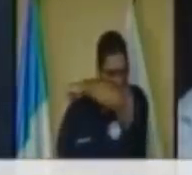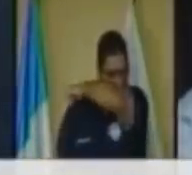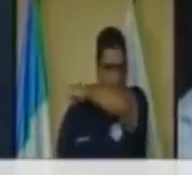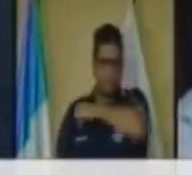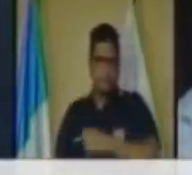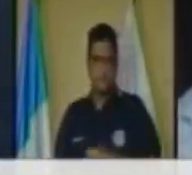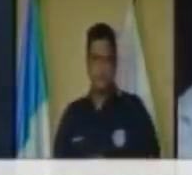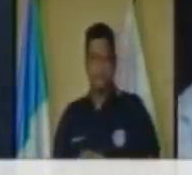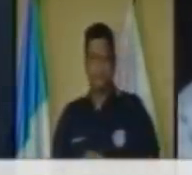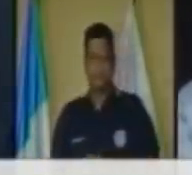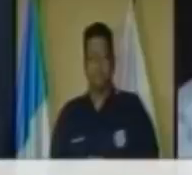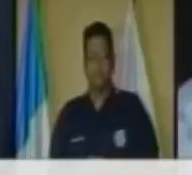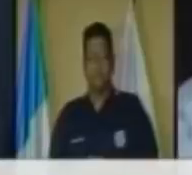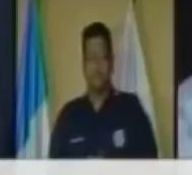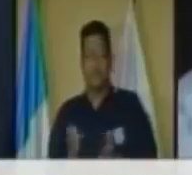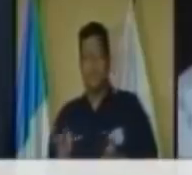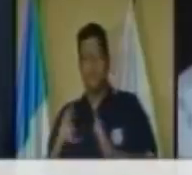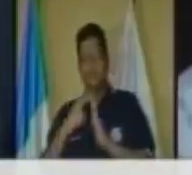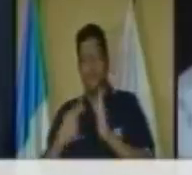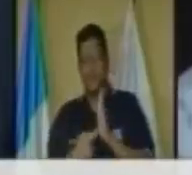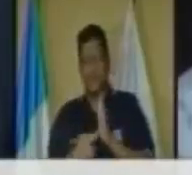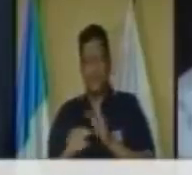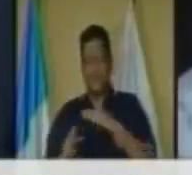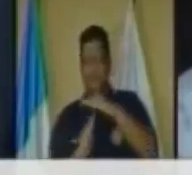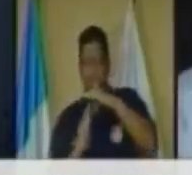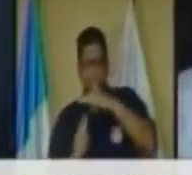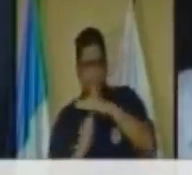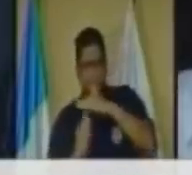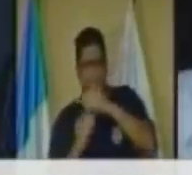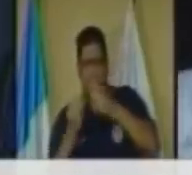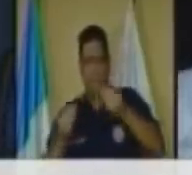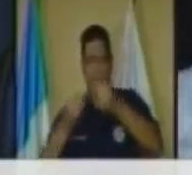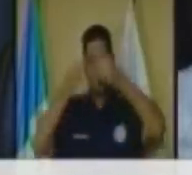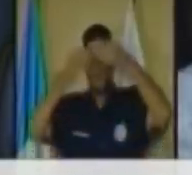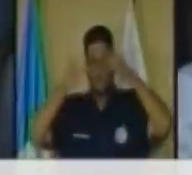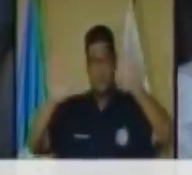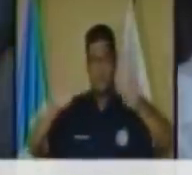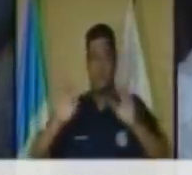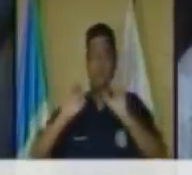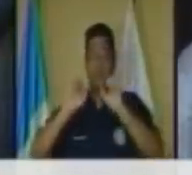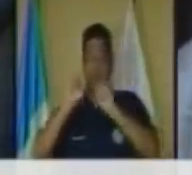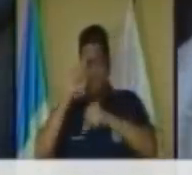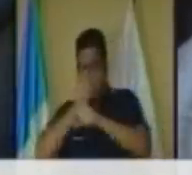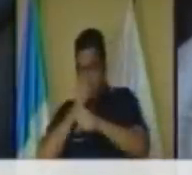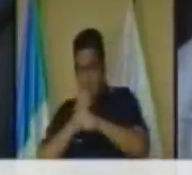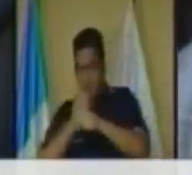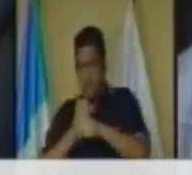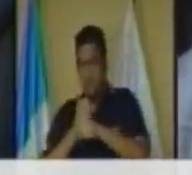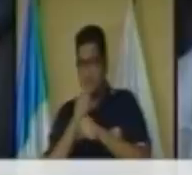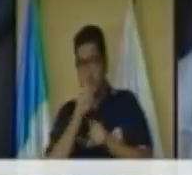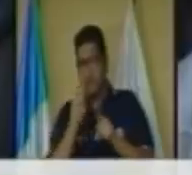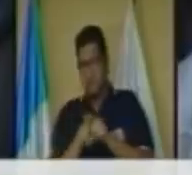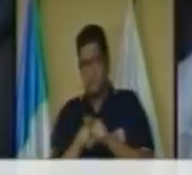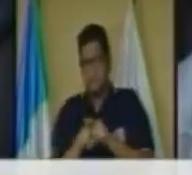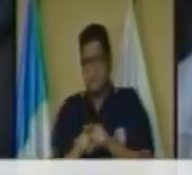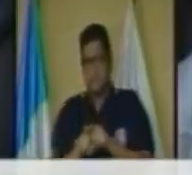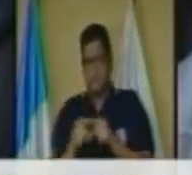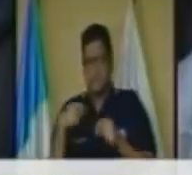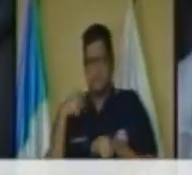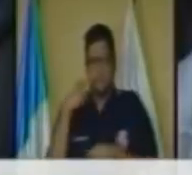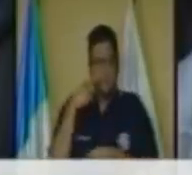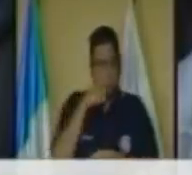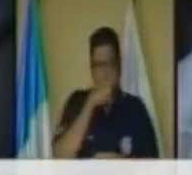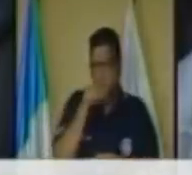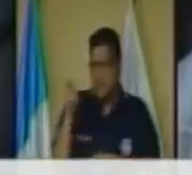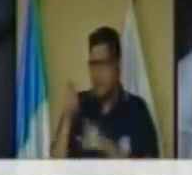Eso es básicamente las medidas básicas que se están recomendando y eso se está haciendo basado también en lo que se está observando en otros